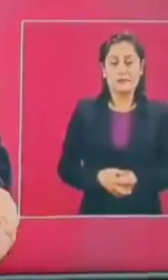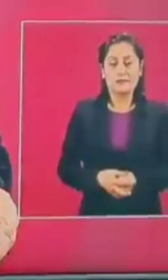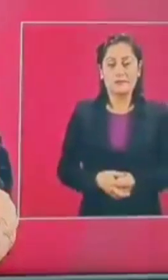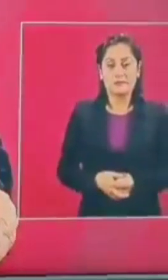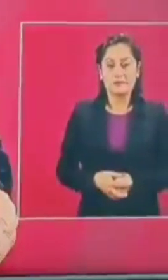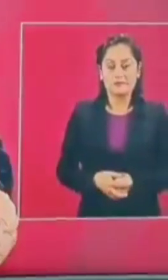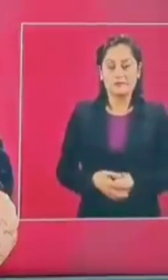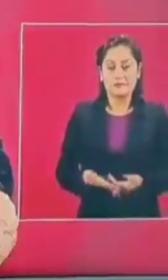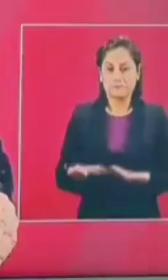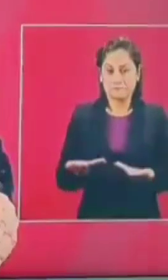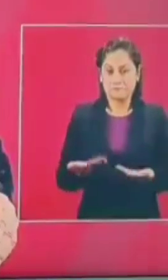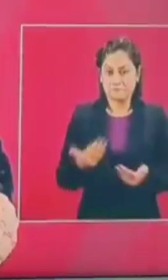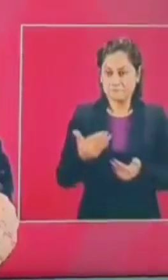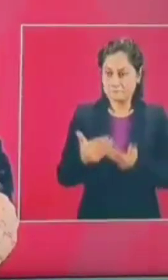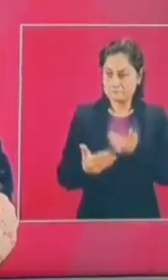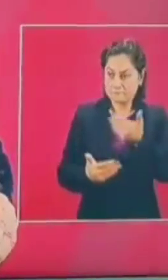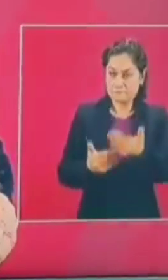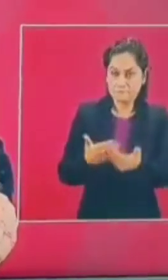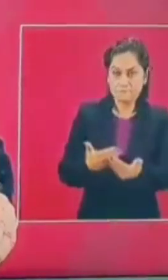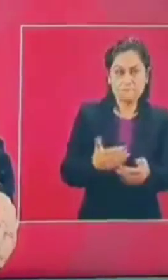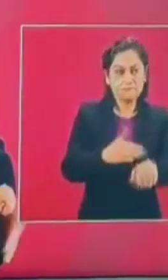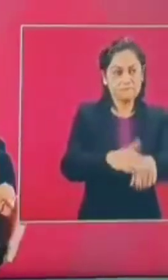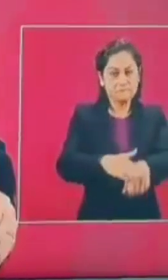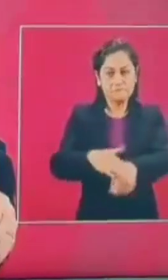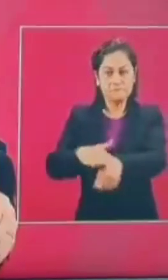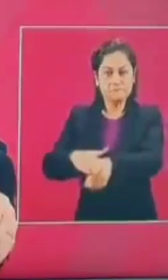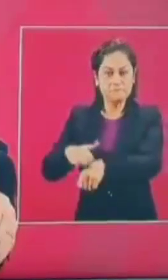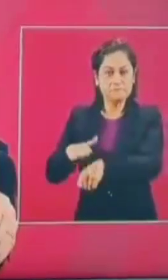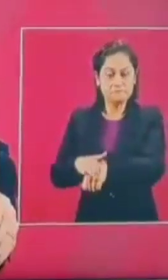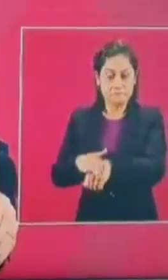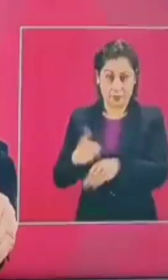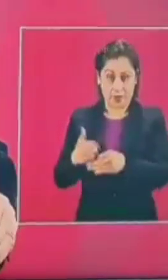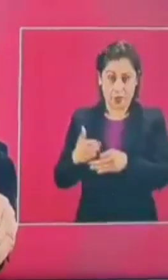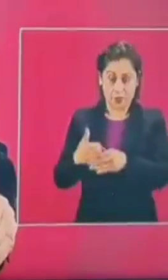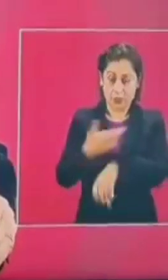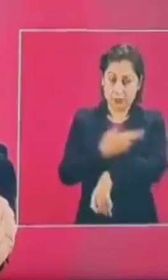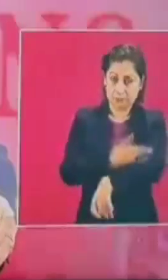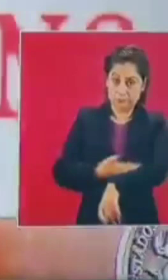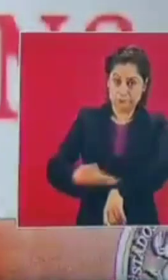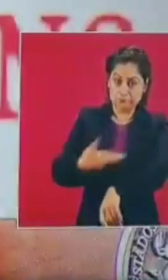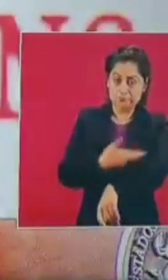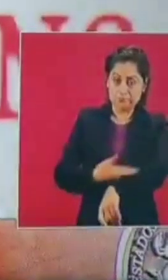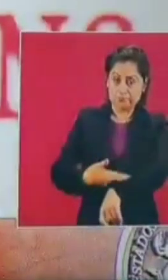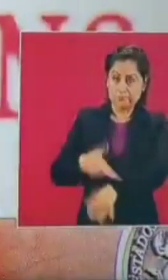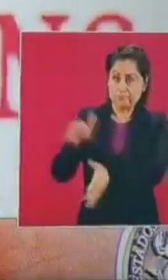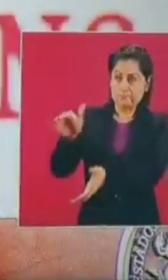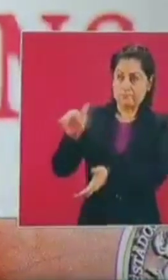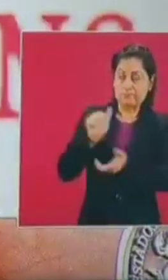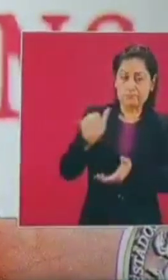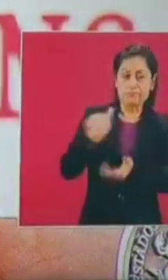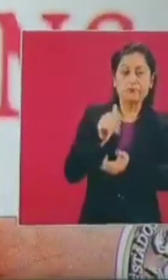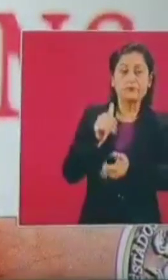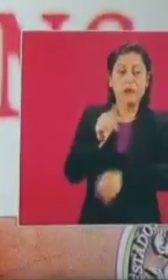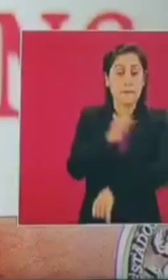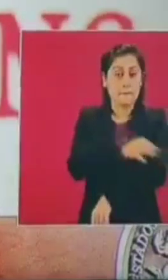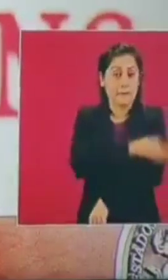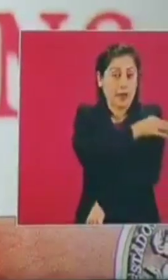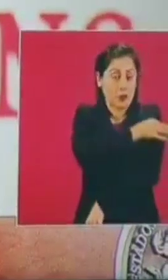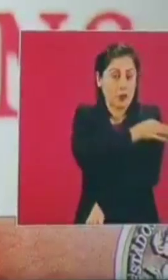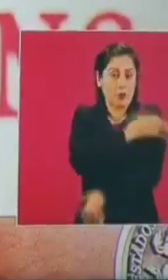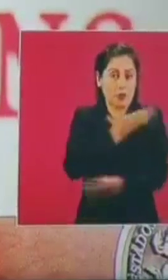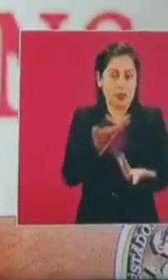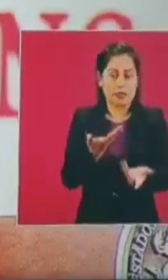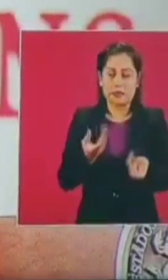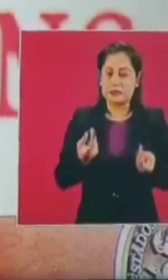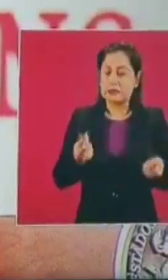gestionando la vacuna pronto además no